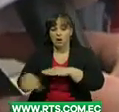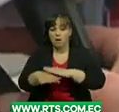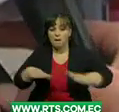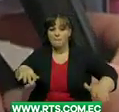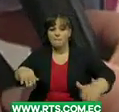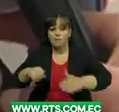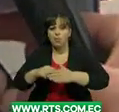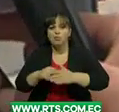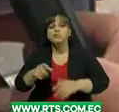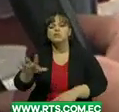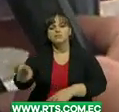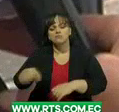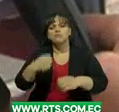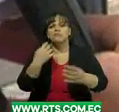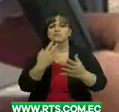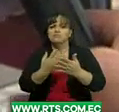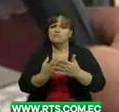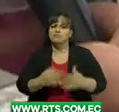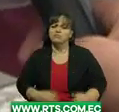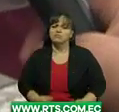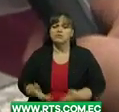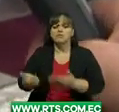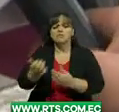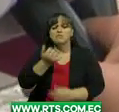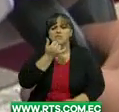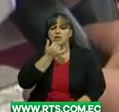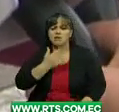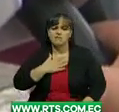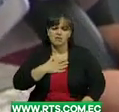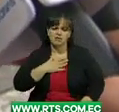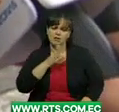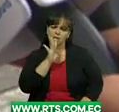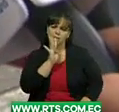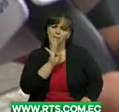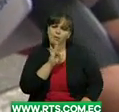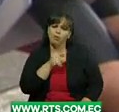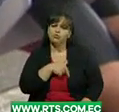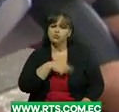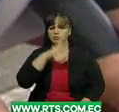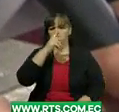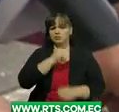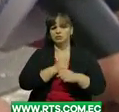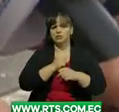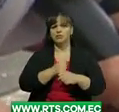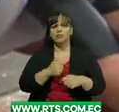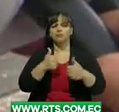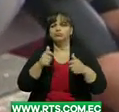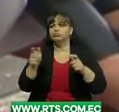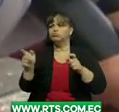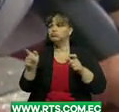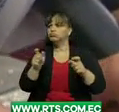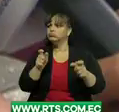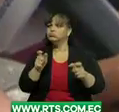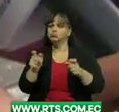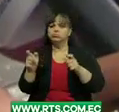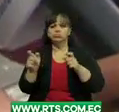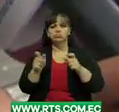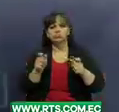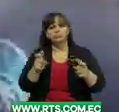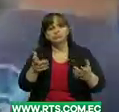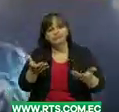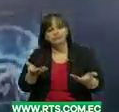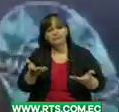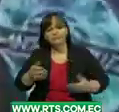trabajo, pero no puede haber gente así que ande por las calles mareada, armadas, y peor, que ponga en peligro la vida de un servidor